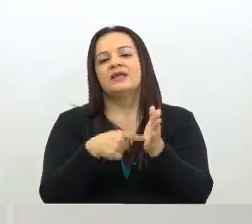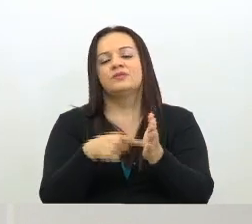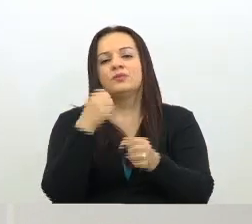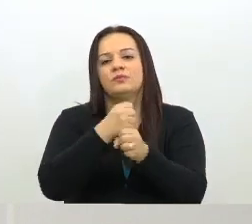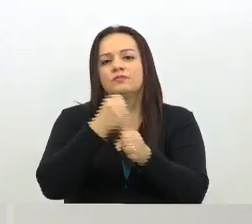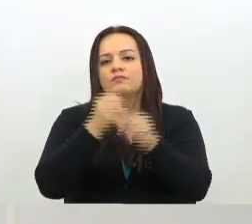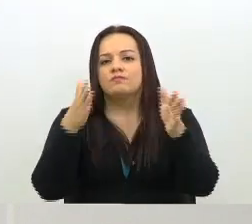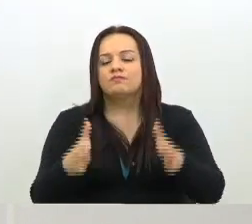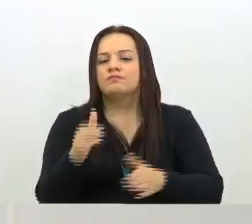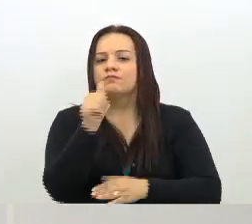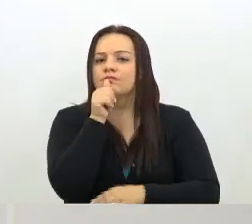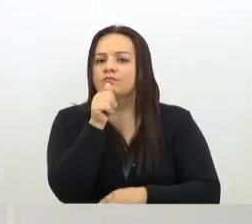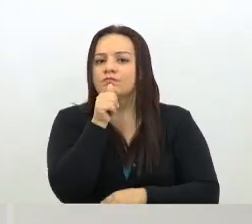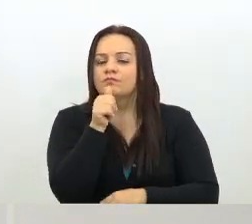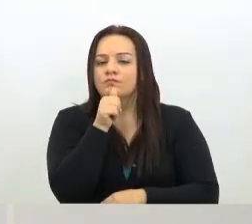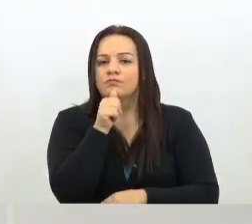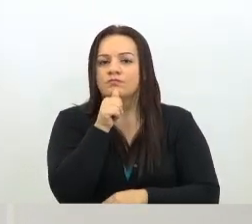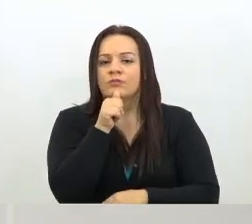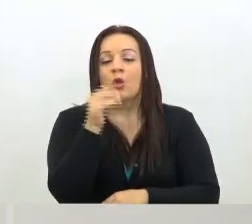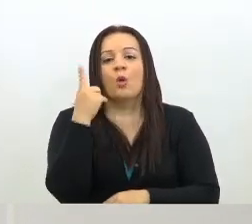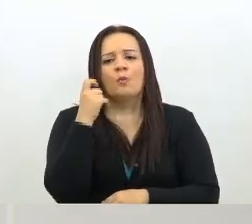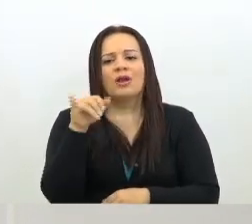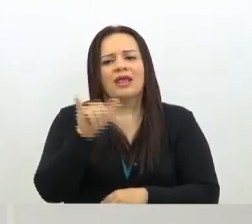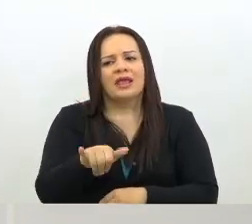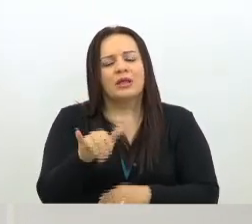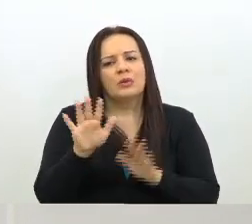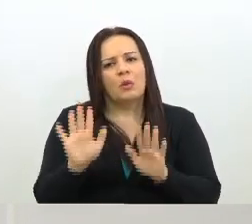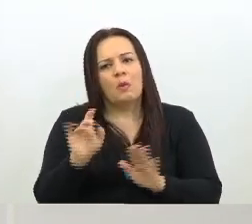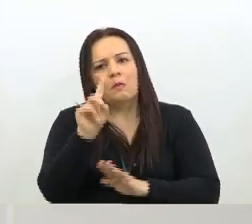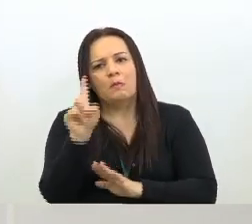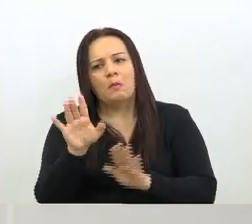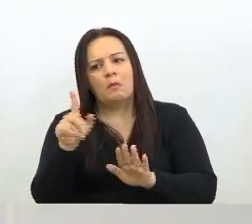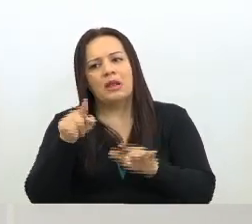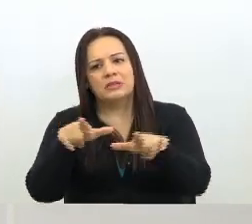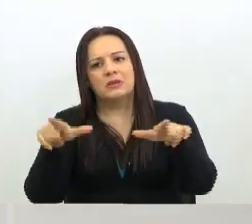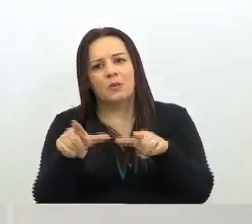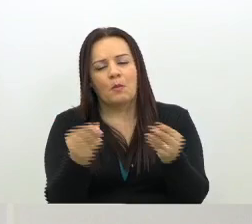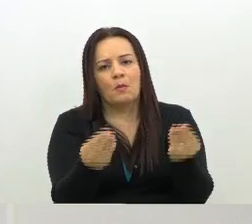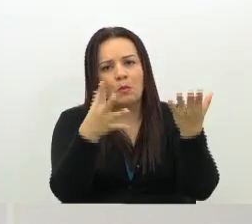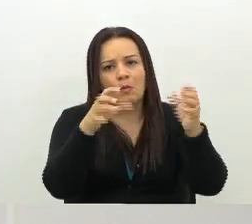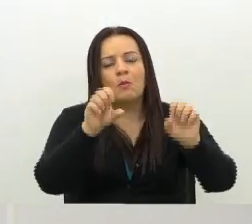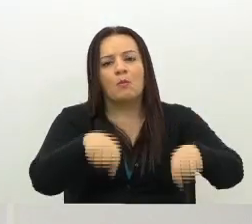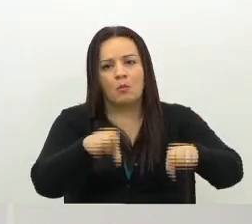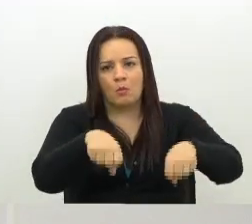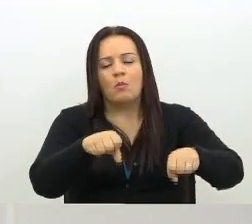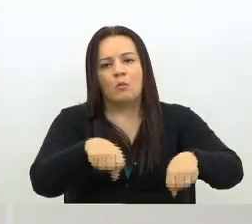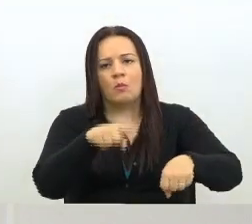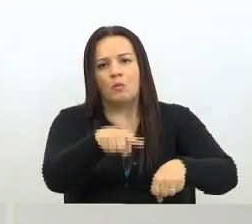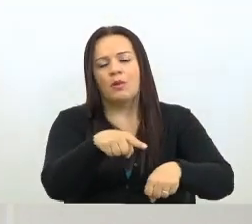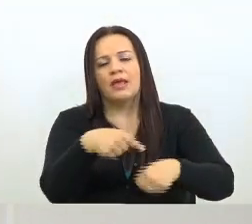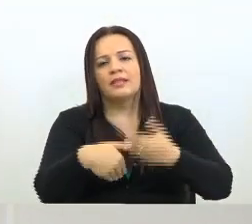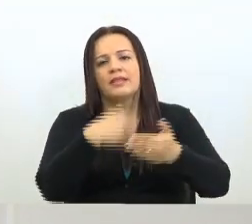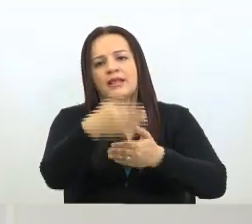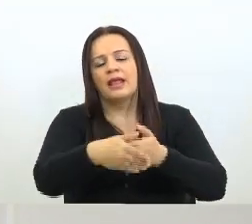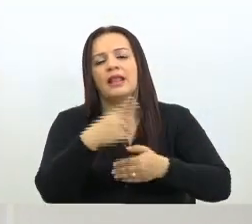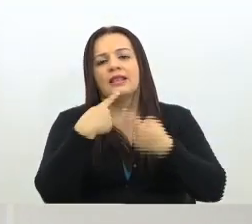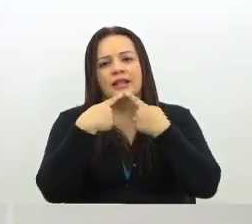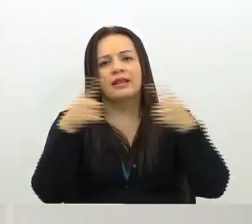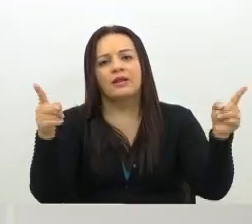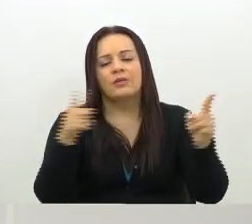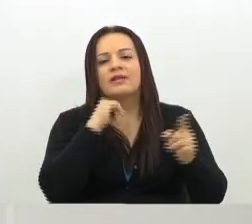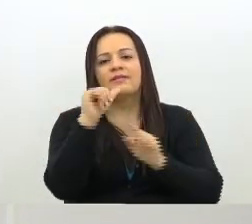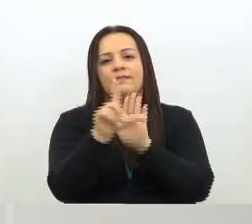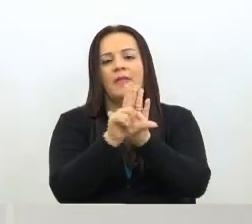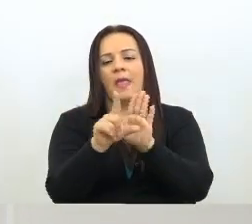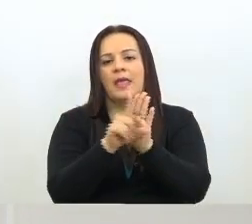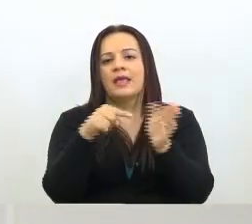sector privado, porque quedó la paradoja de que para el sector público incluso existe la posibilidad posterior a la declaratoria de ilegalidad, mecanismo para